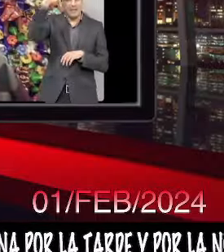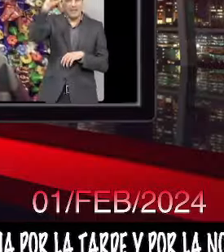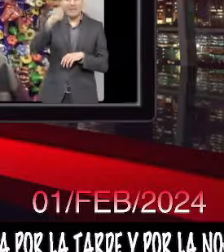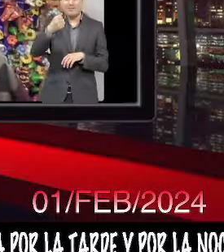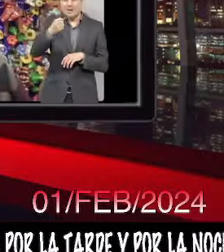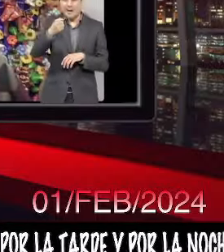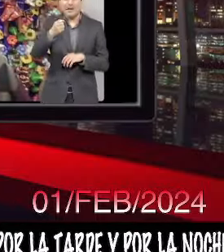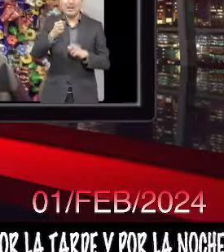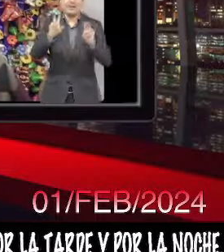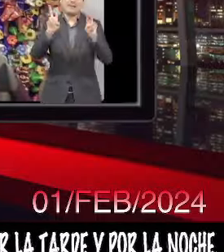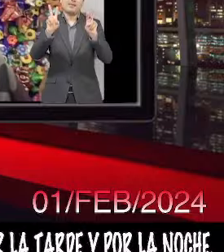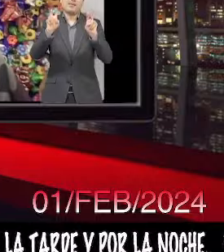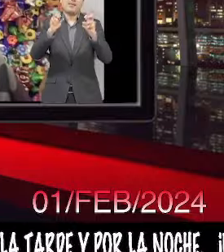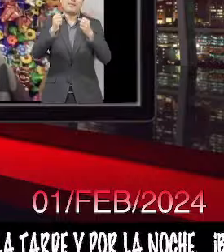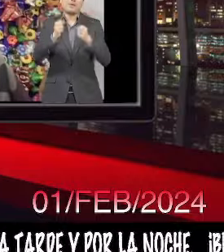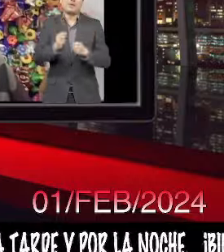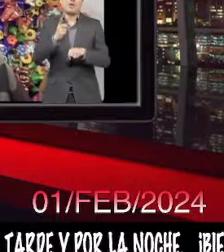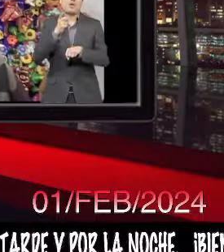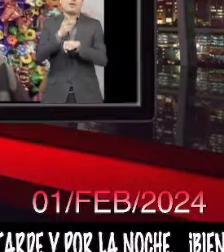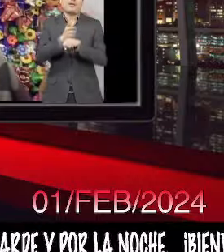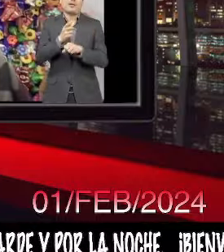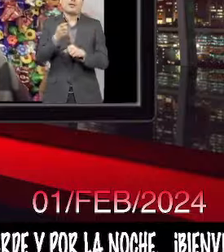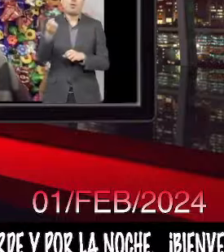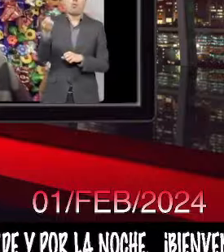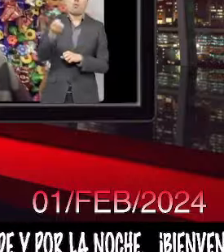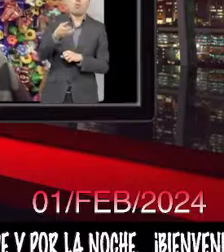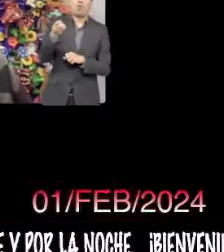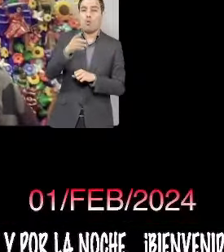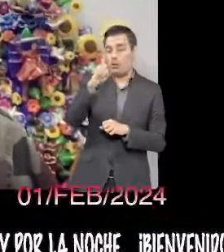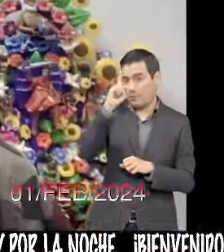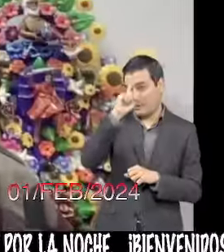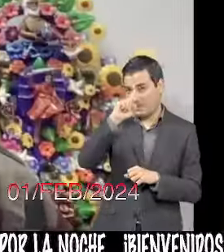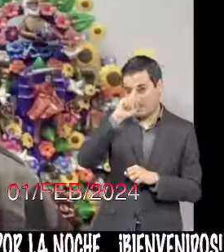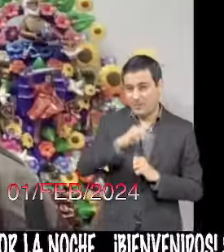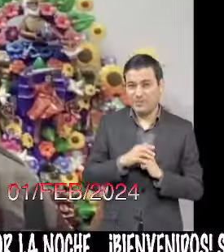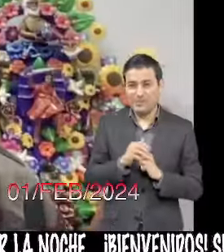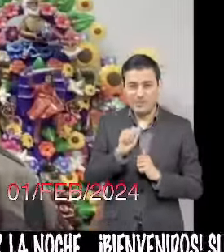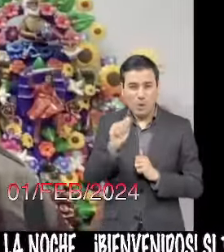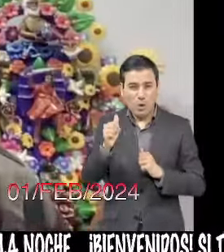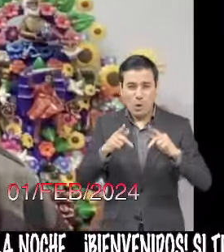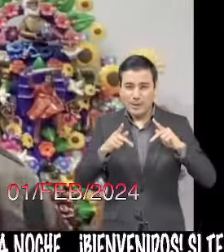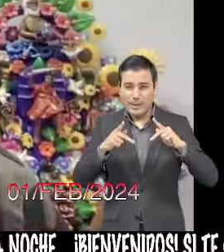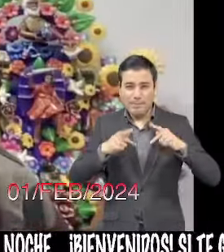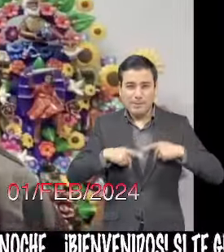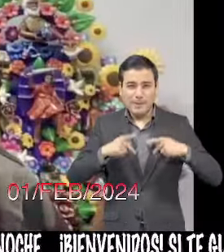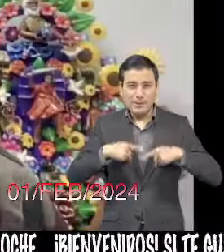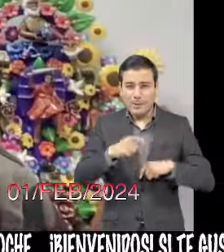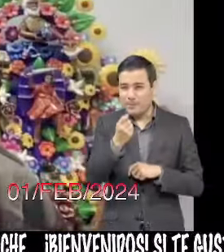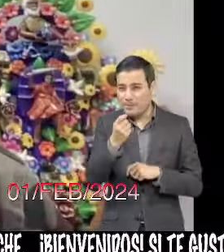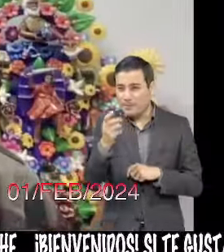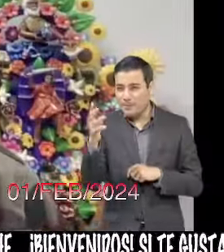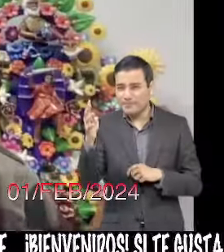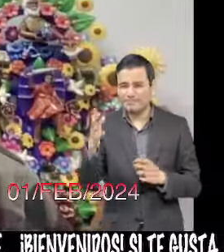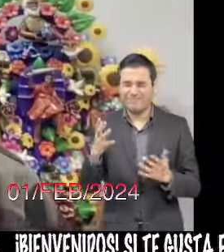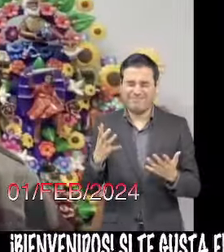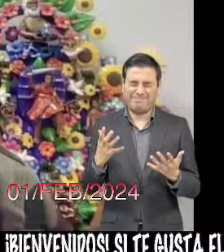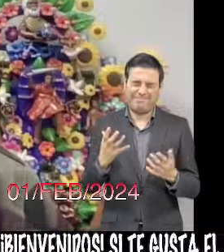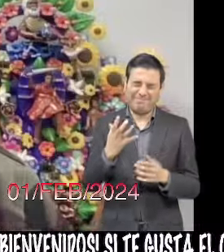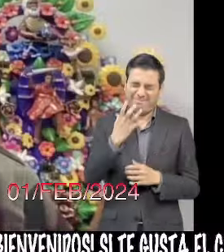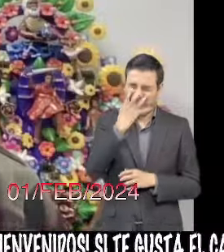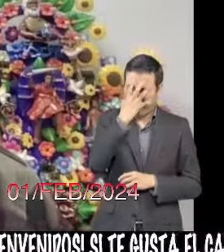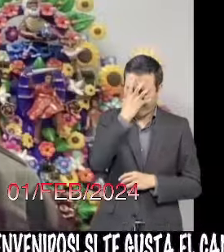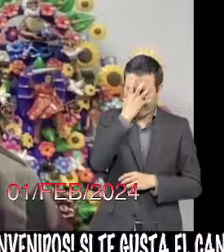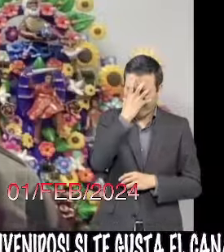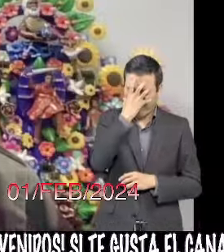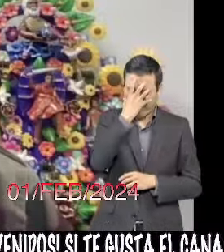en el tema de seguridad, imagínense ustedes, y una serie de personas verdaderamente innombrables que colaboraron